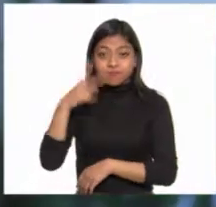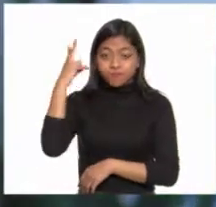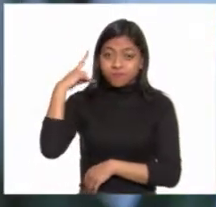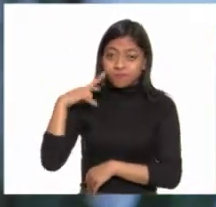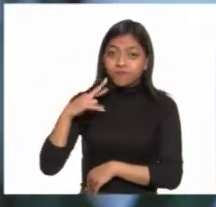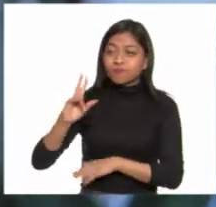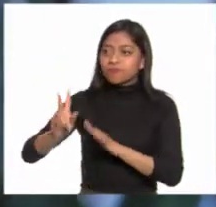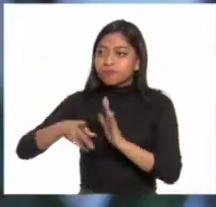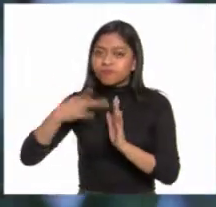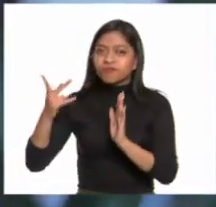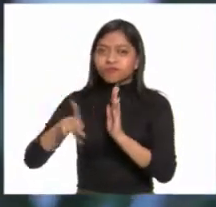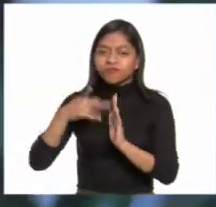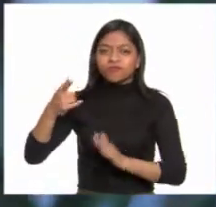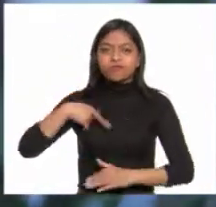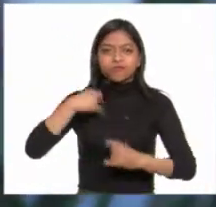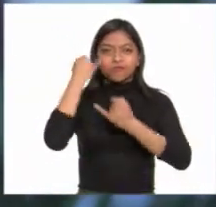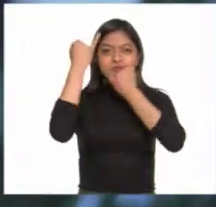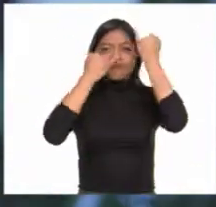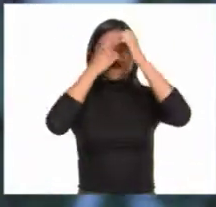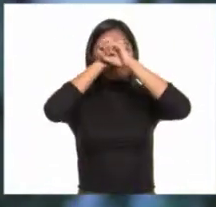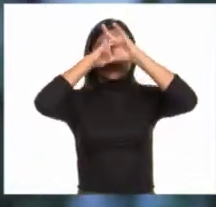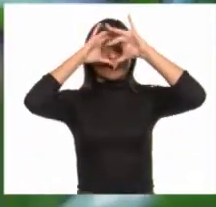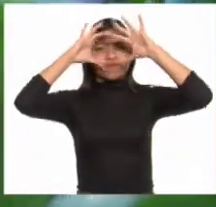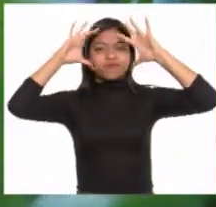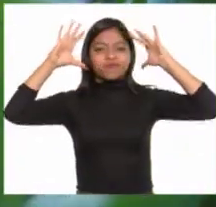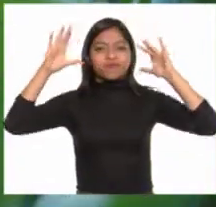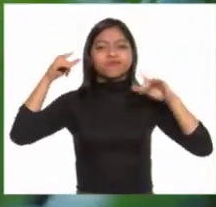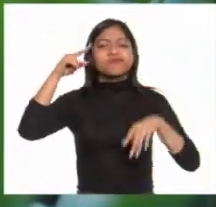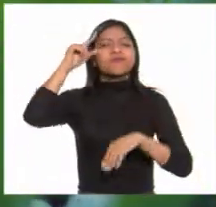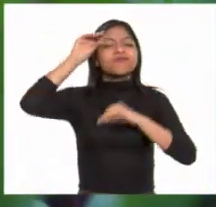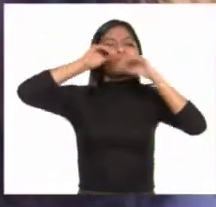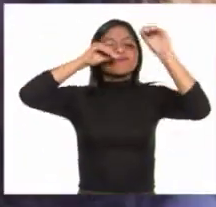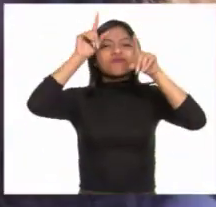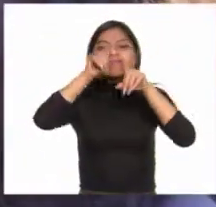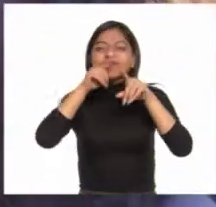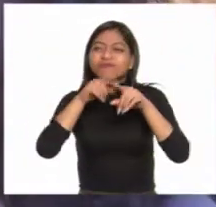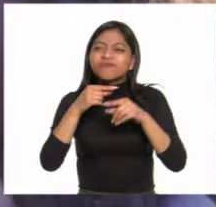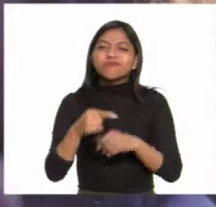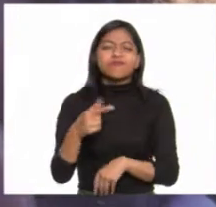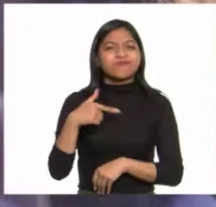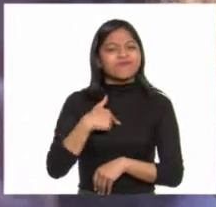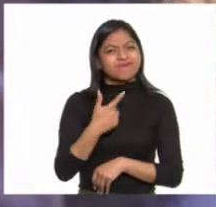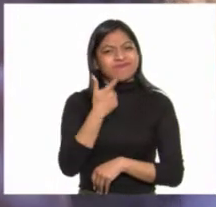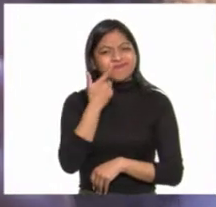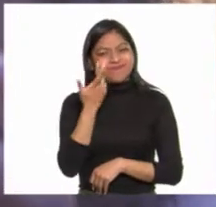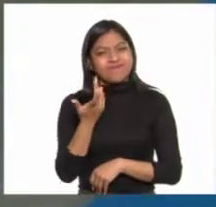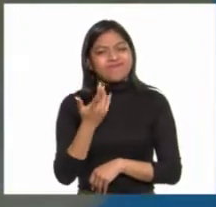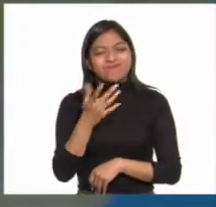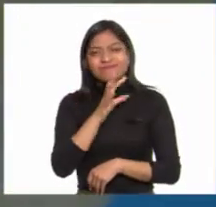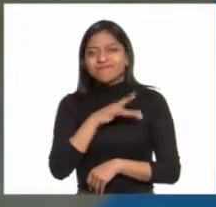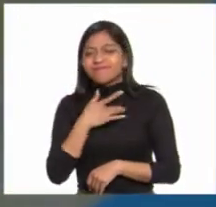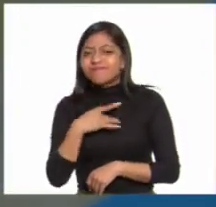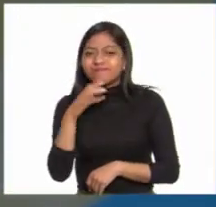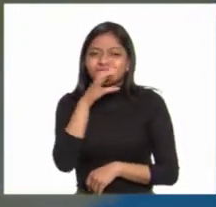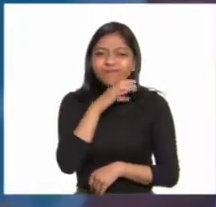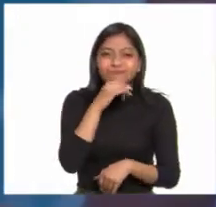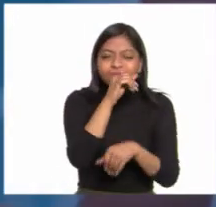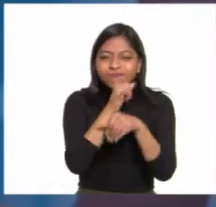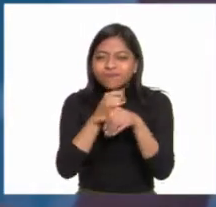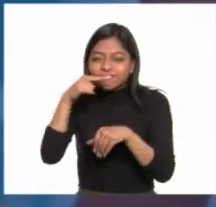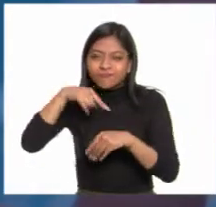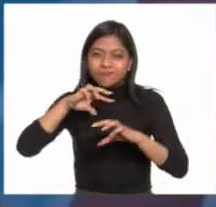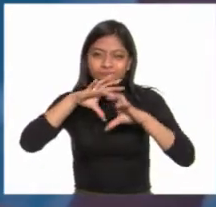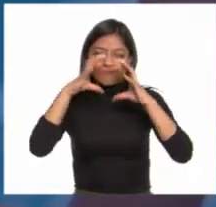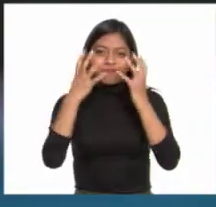mi imaginación se convertía en un universo de colores y siempre despertó la curiosidad por el mundo y todos los seres que lo